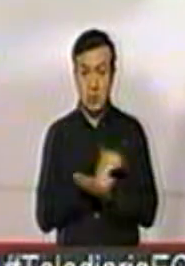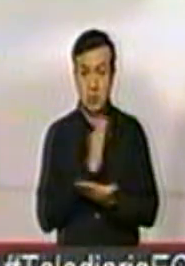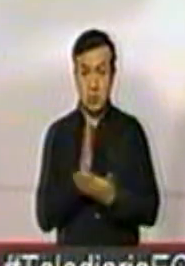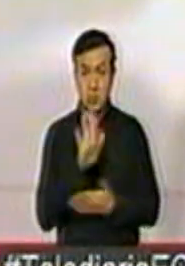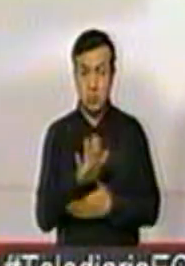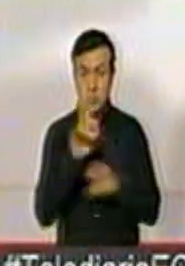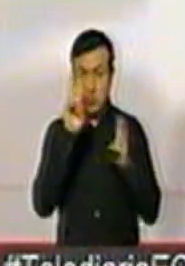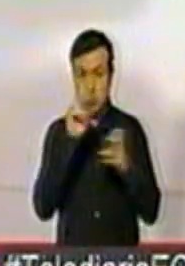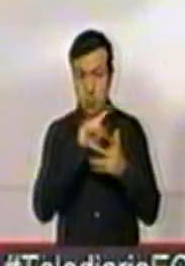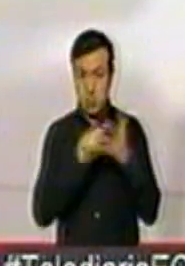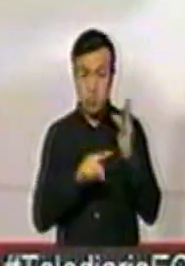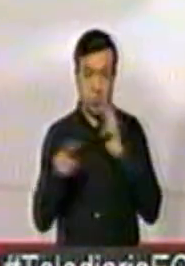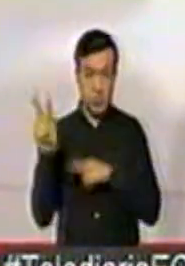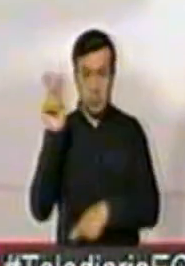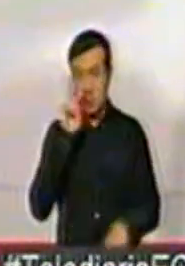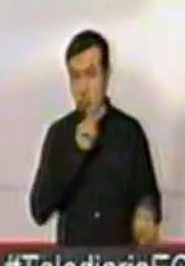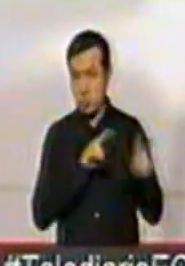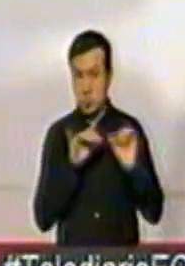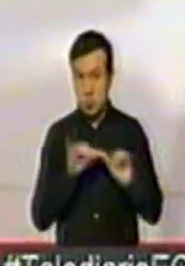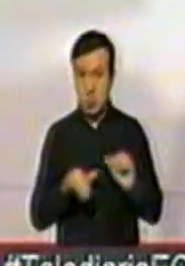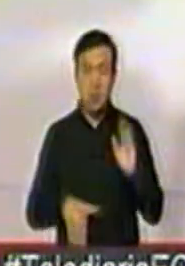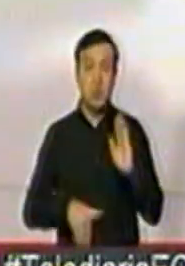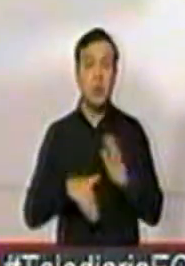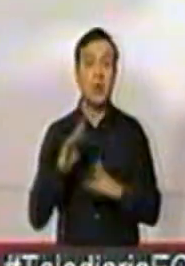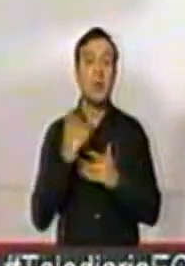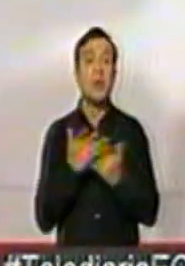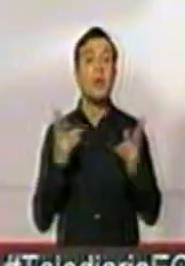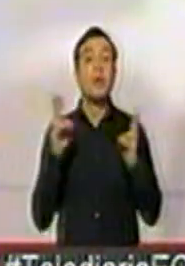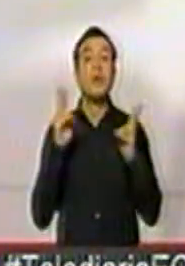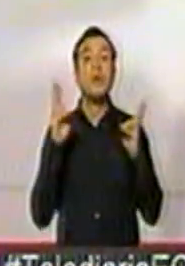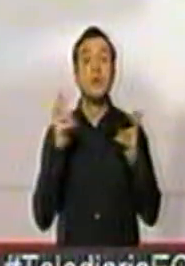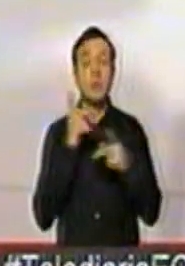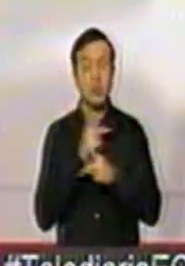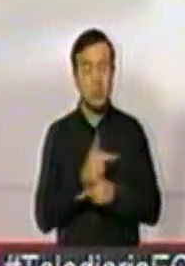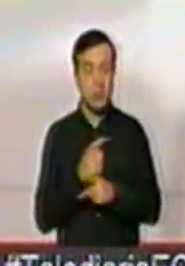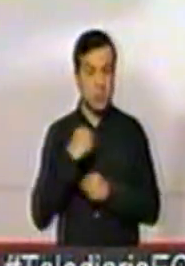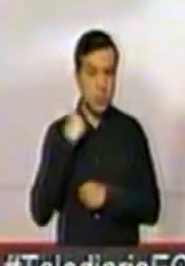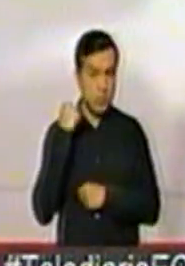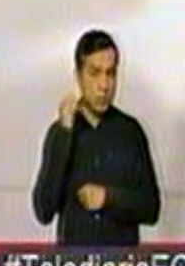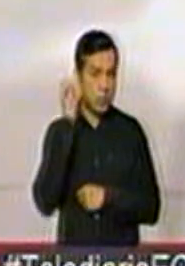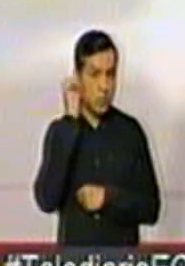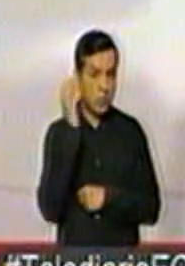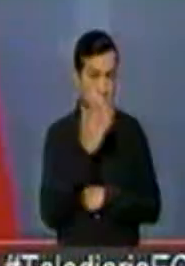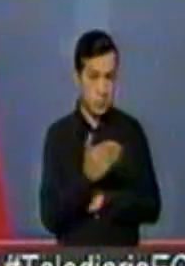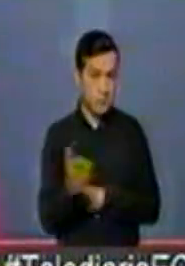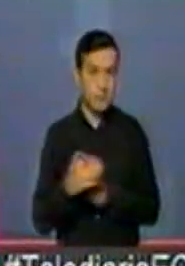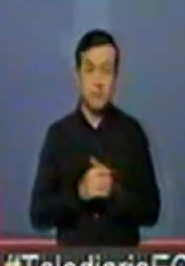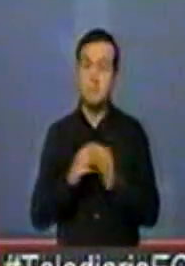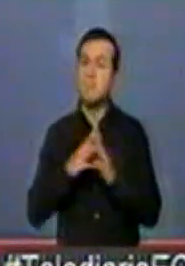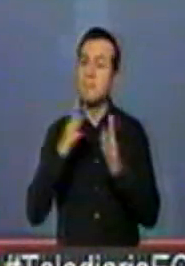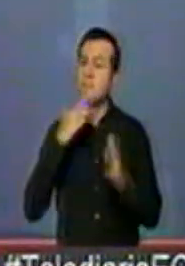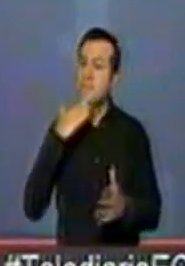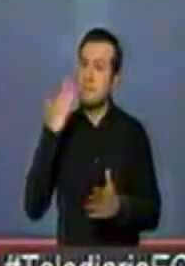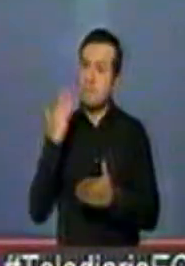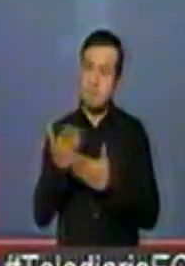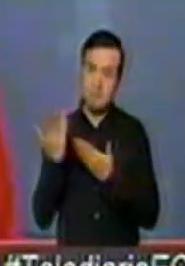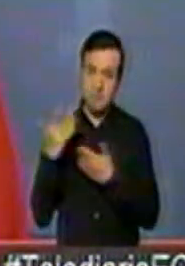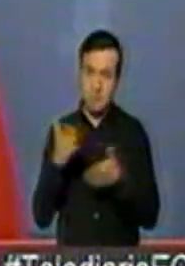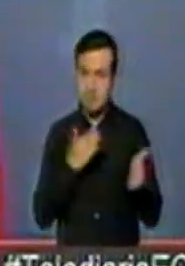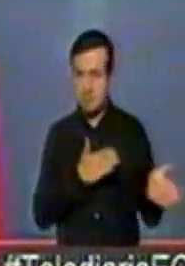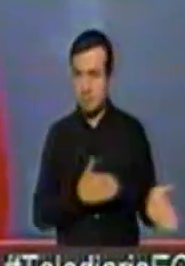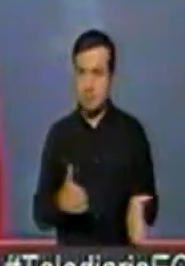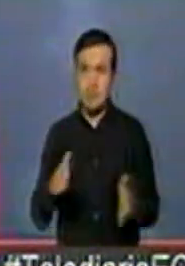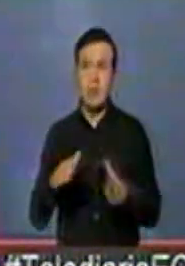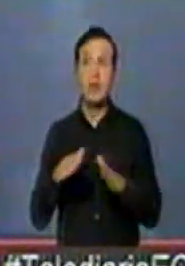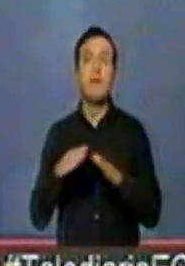de temas sean analizados a profundidad, pero sobre todo en temas de protección de los derechos de la mujer. Muchísimas gracias por acompañarnos usted, el día Sofía. De hoy, el defensor